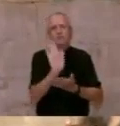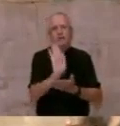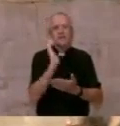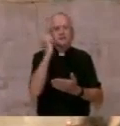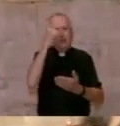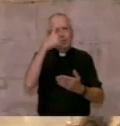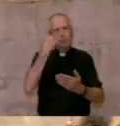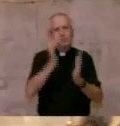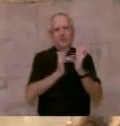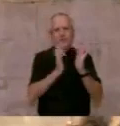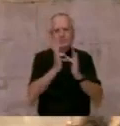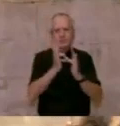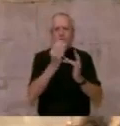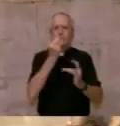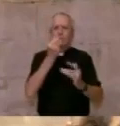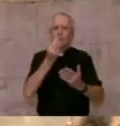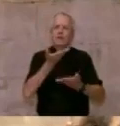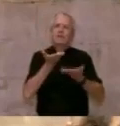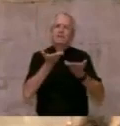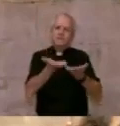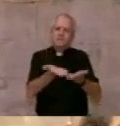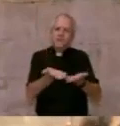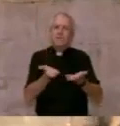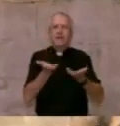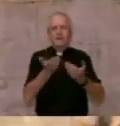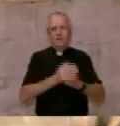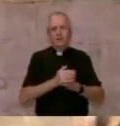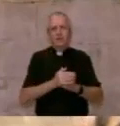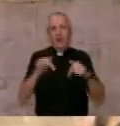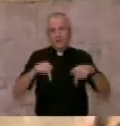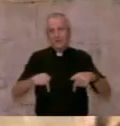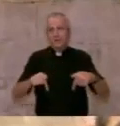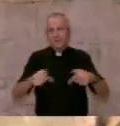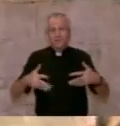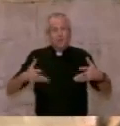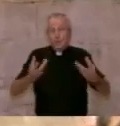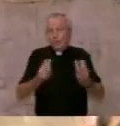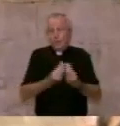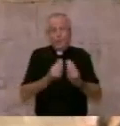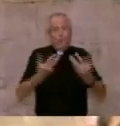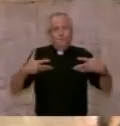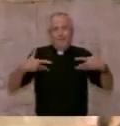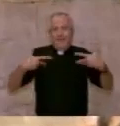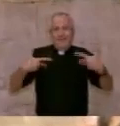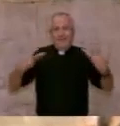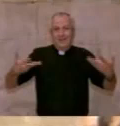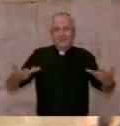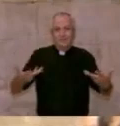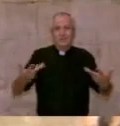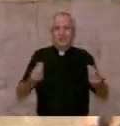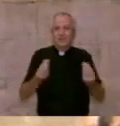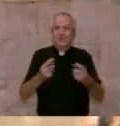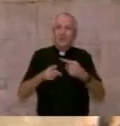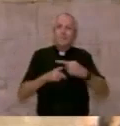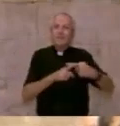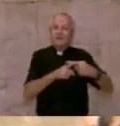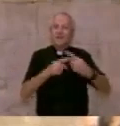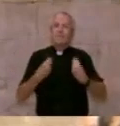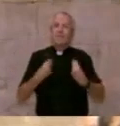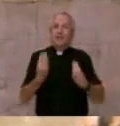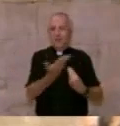samaritano. Aquí me tenéis, queridos diocesanos, con mucha ilusión de venir a compartir mi vida con